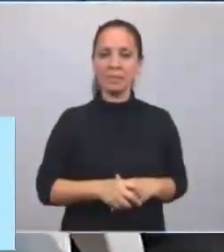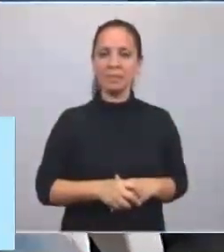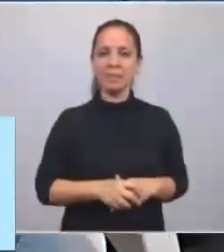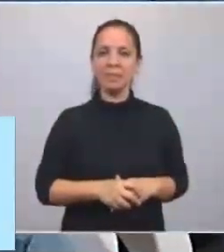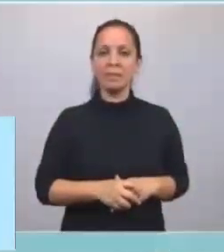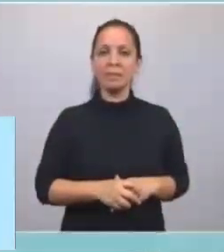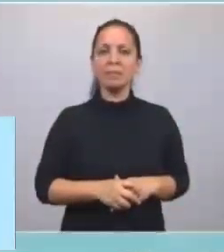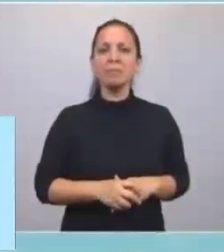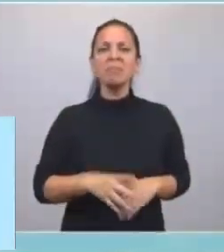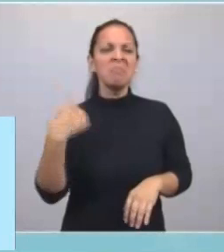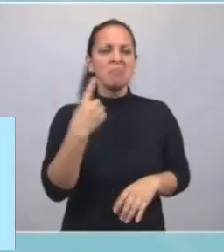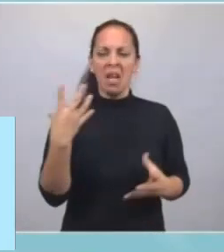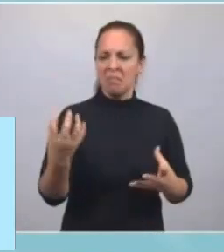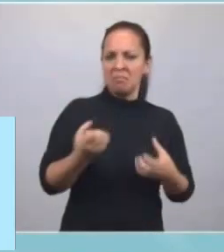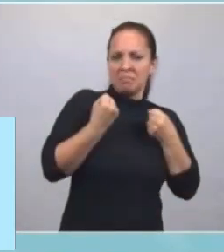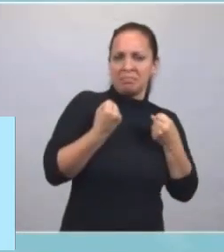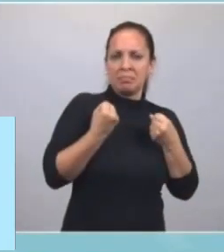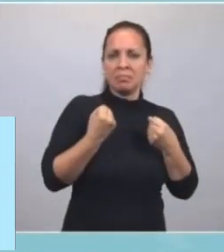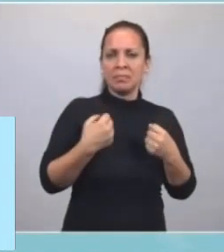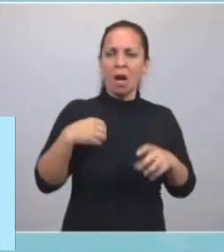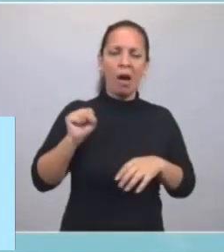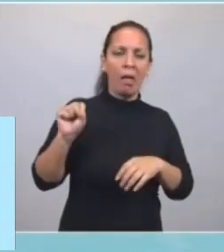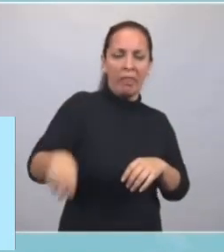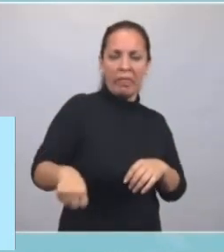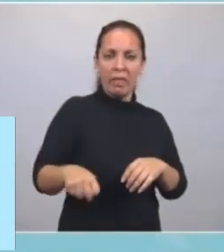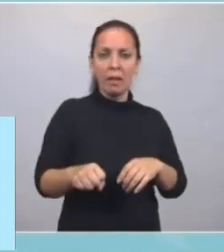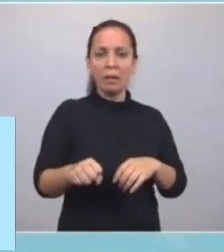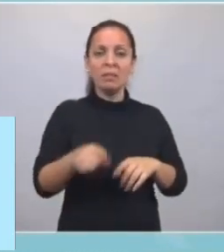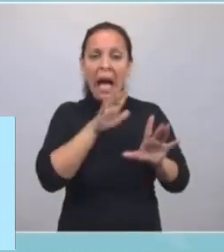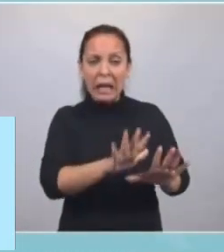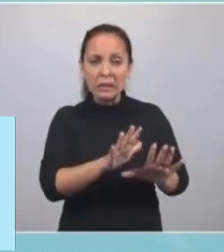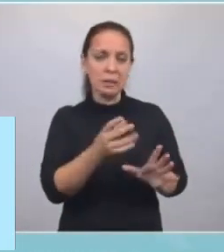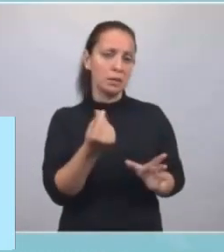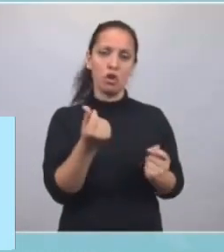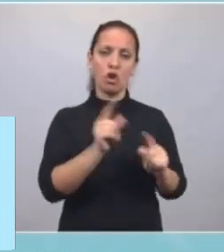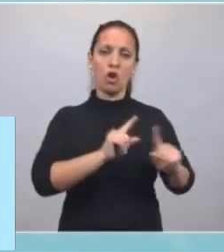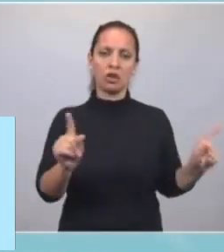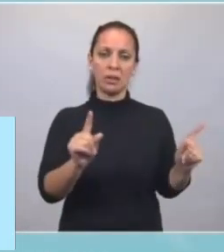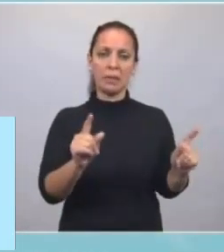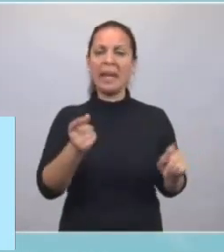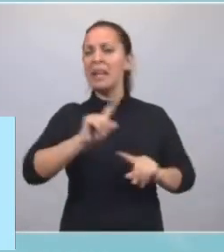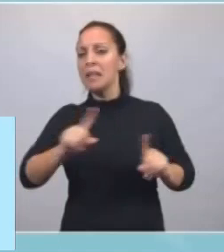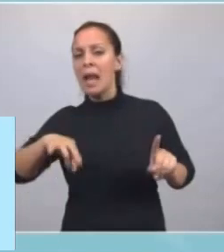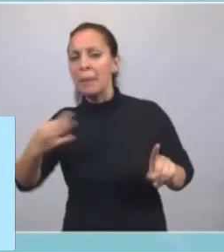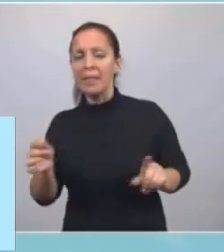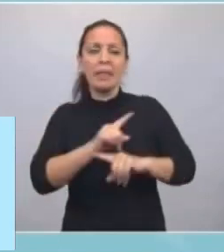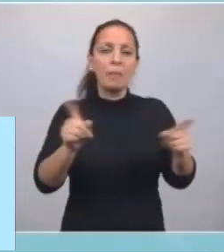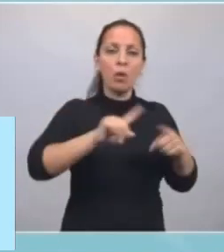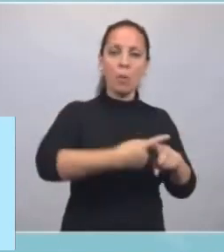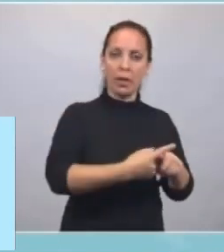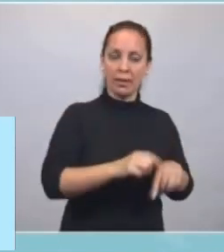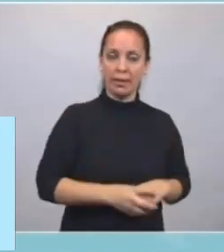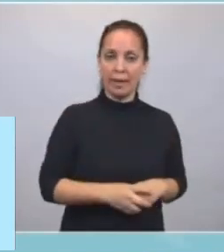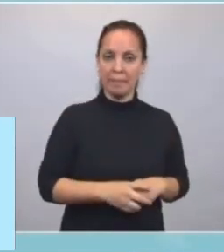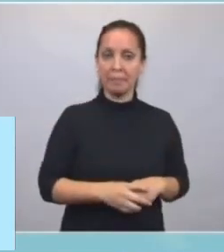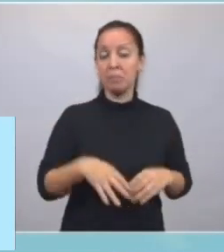ni ser mezquino ni ser miserable nunca ha servido de nada en la vida o en política Así que lo hemos hecho